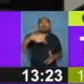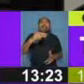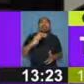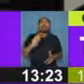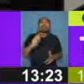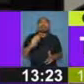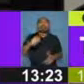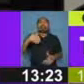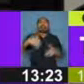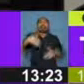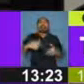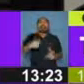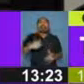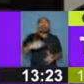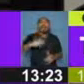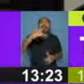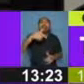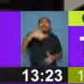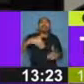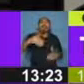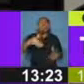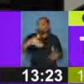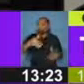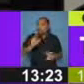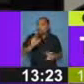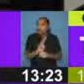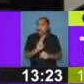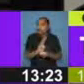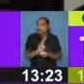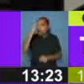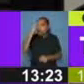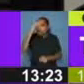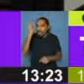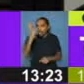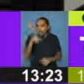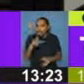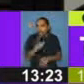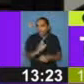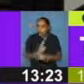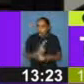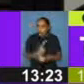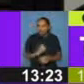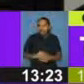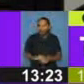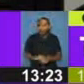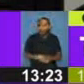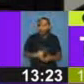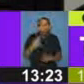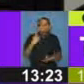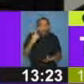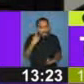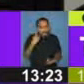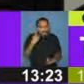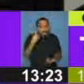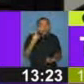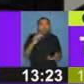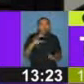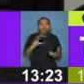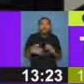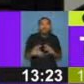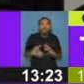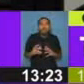la elección en la provincia y que ha ganado a nivel nacional analicen bien las cosas quién va a ser